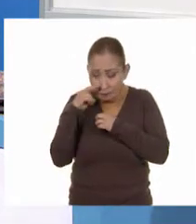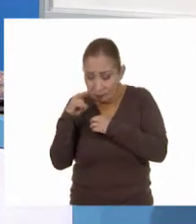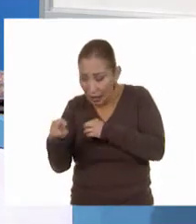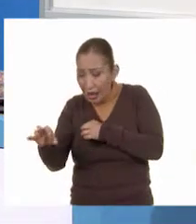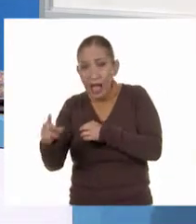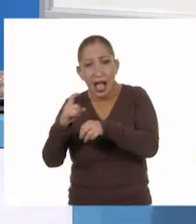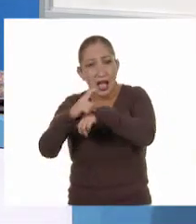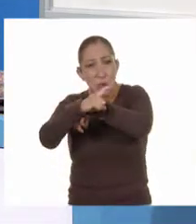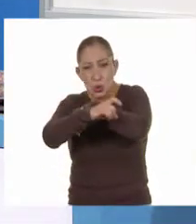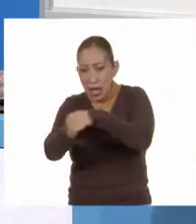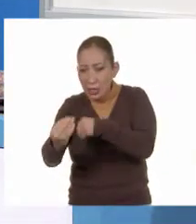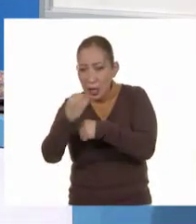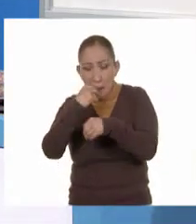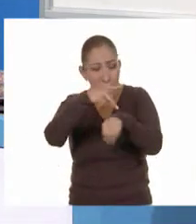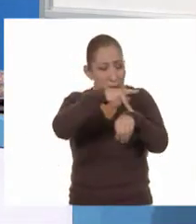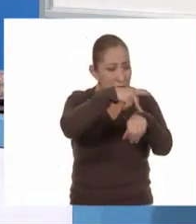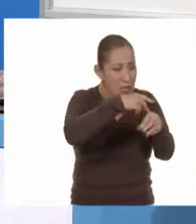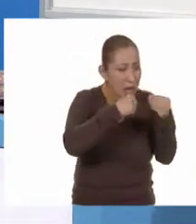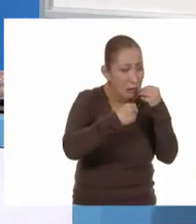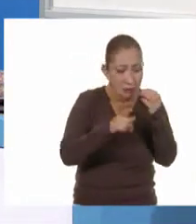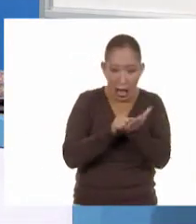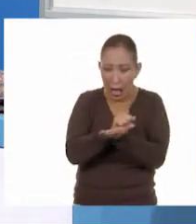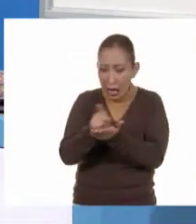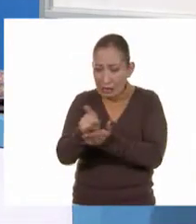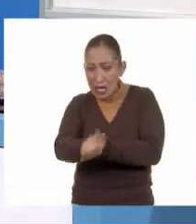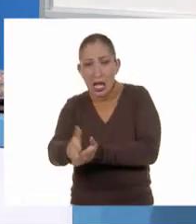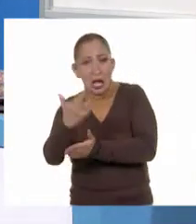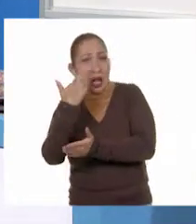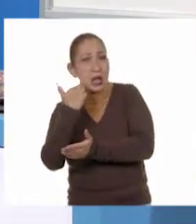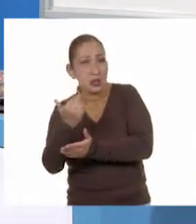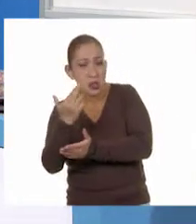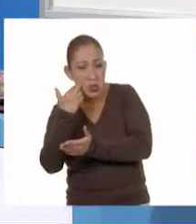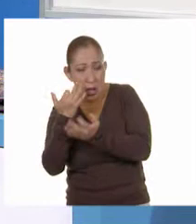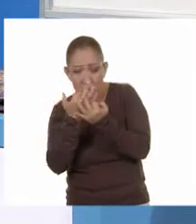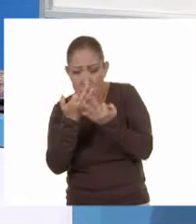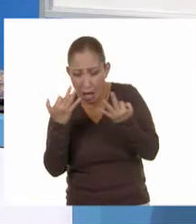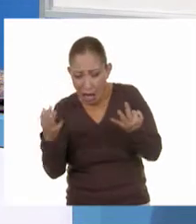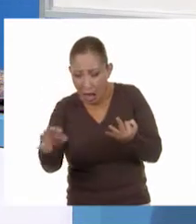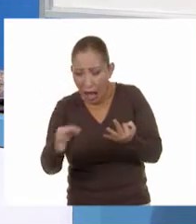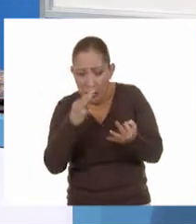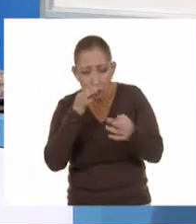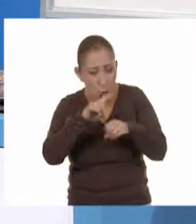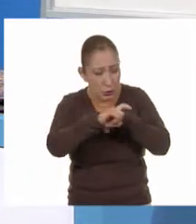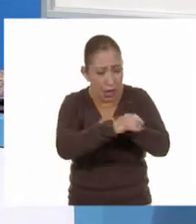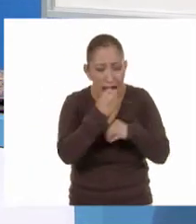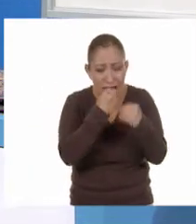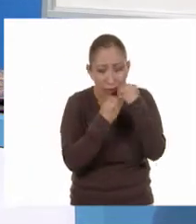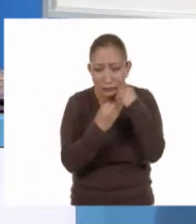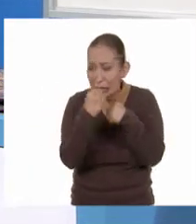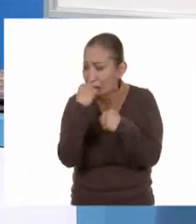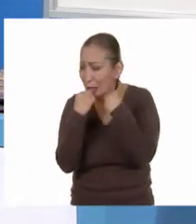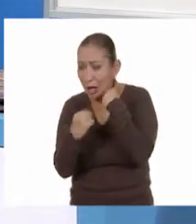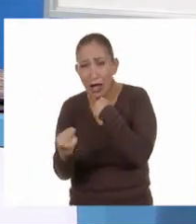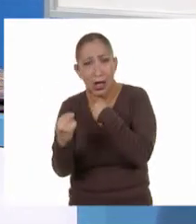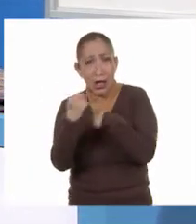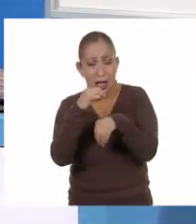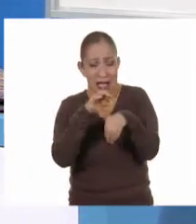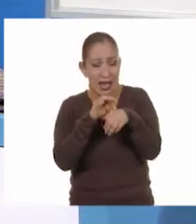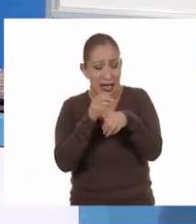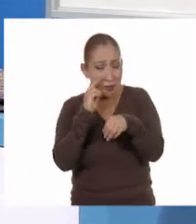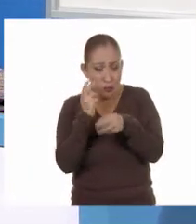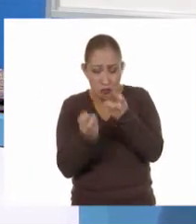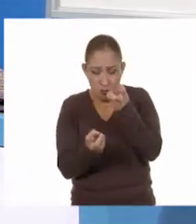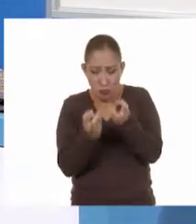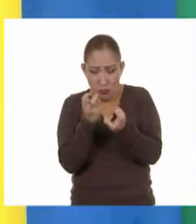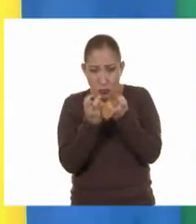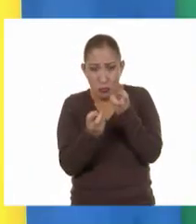salistrosa, piedras de adobe, lagartijas, ratones, tierras de polvo, gusanos. Comimos la carne apenas sobre el fuego